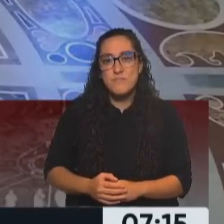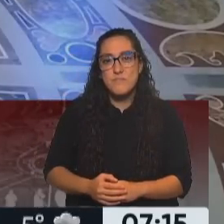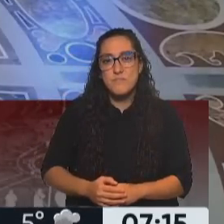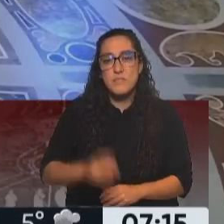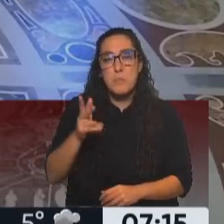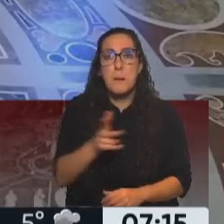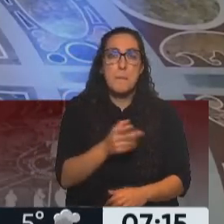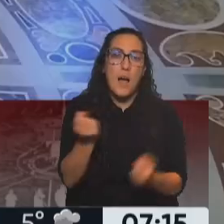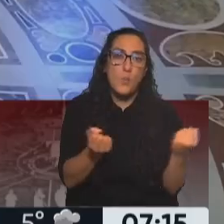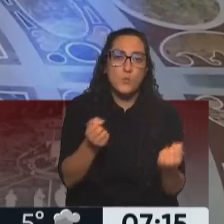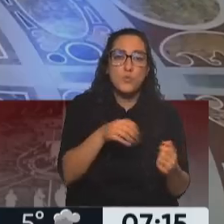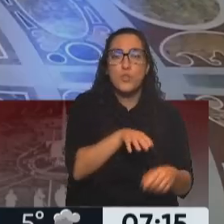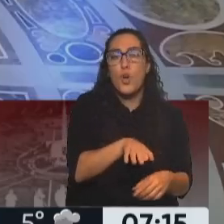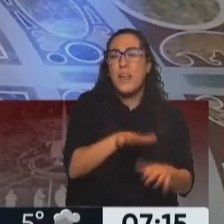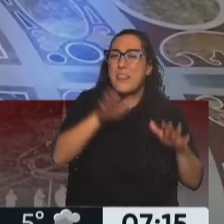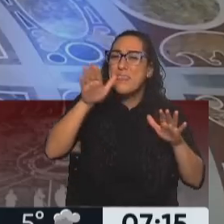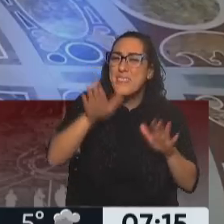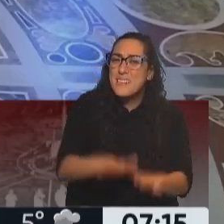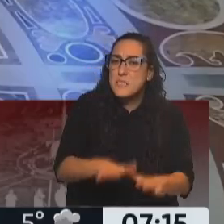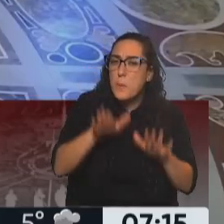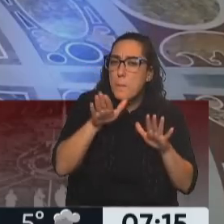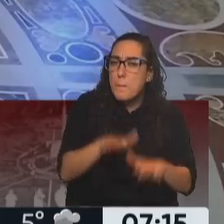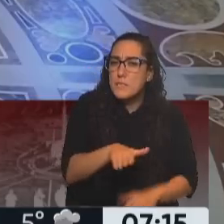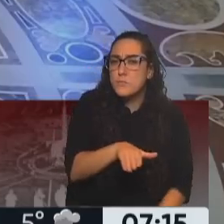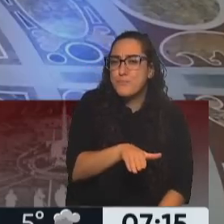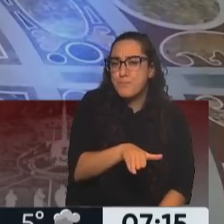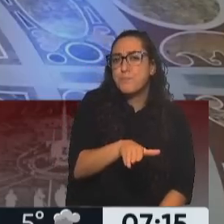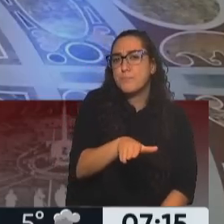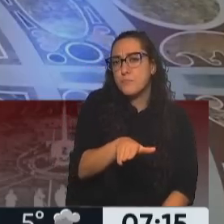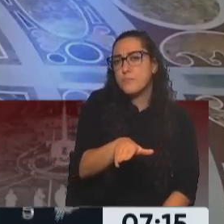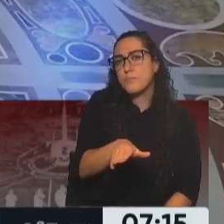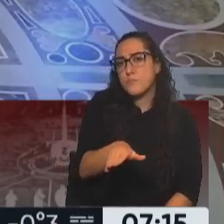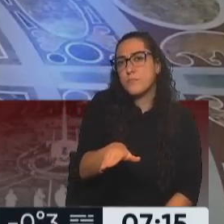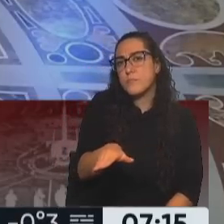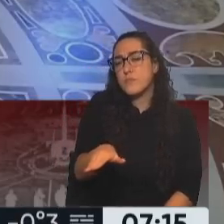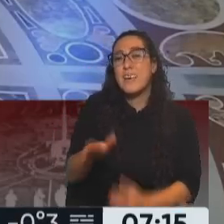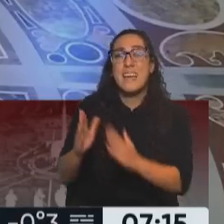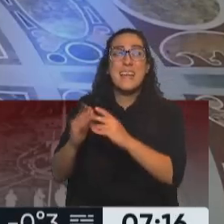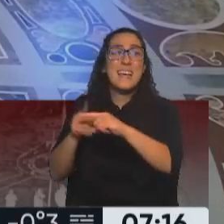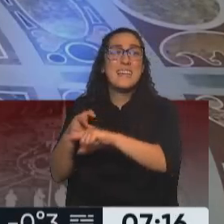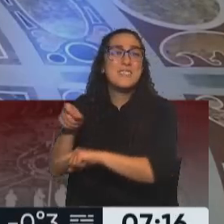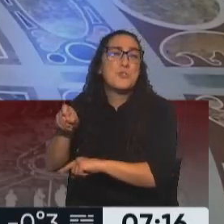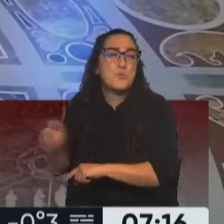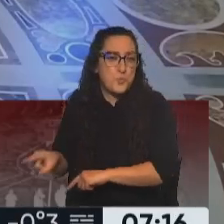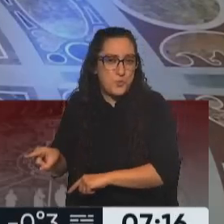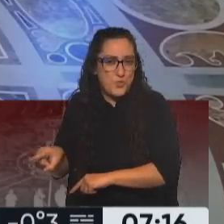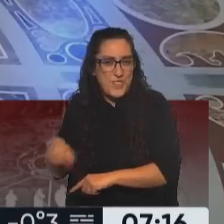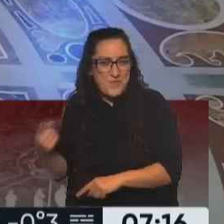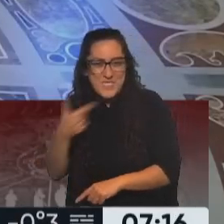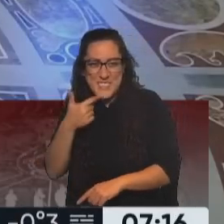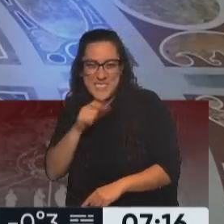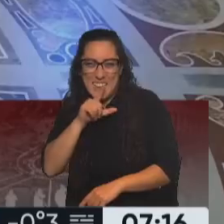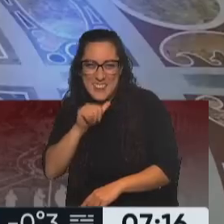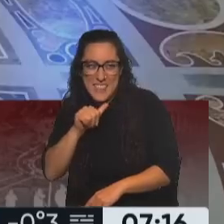un coche a paso de hombre hacia su iglesia, porque su iglesia siempre fue Santa